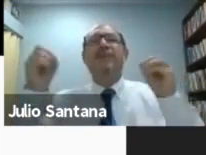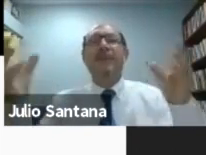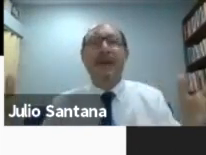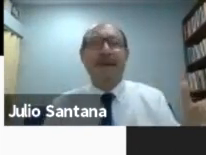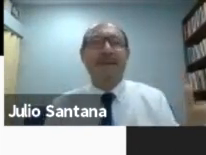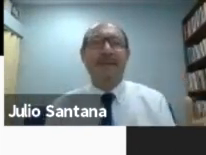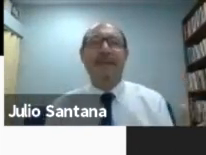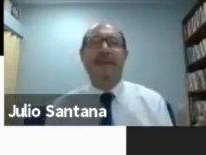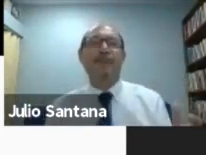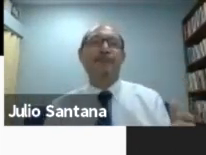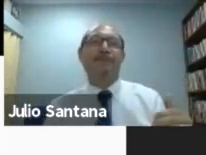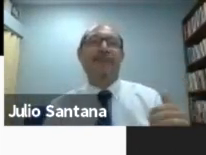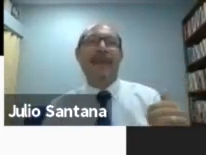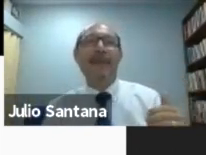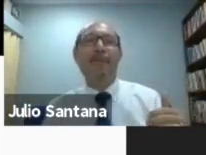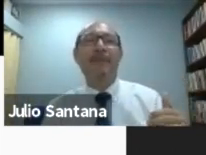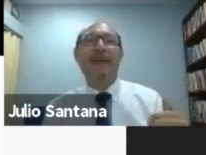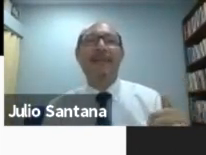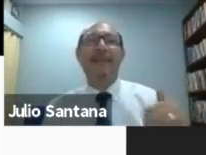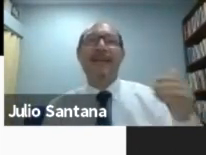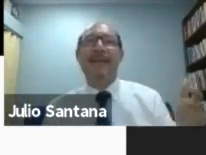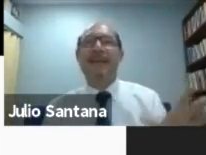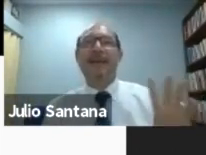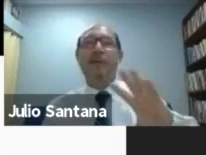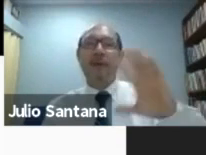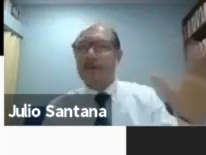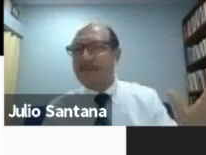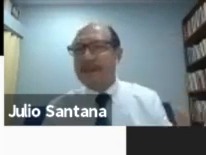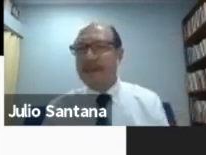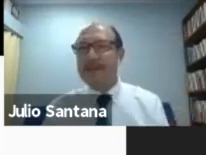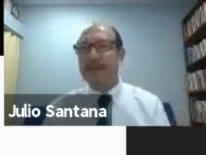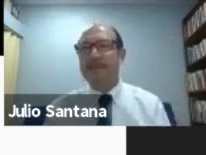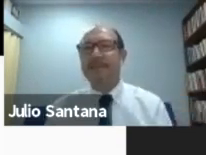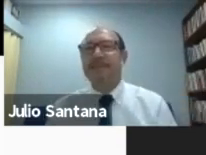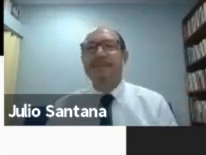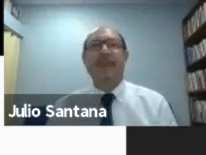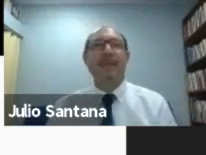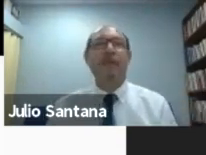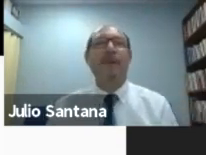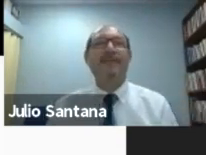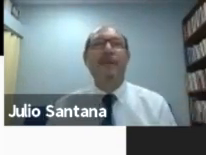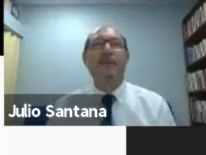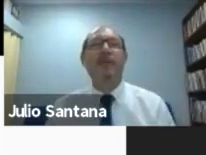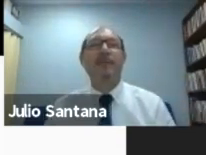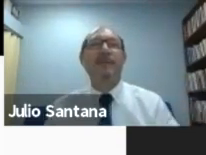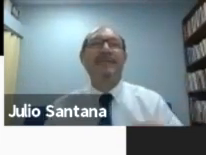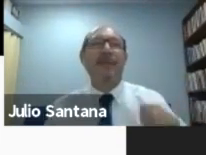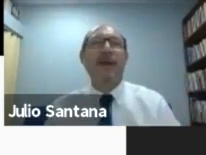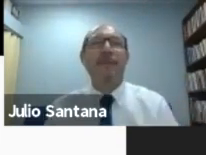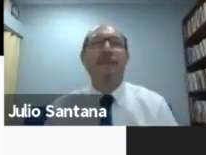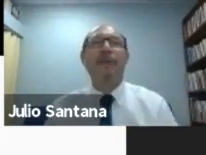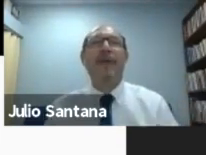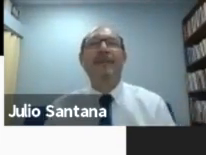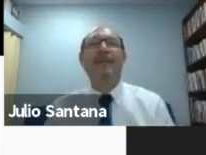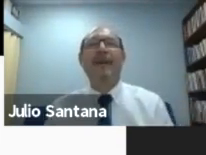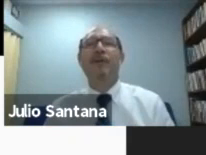puedo mencionar la siguiente. Es importante destacar que varios colegios de América Latina y Europa